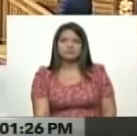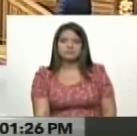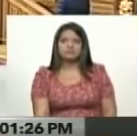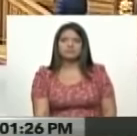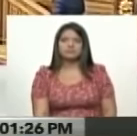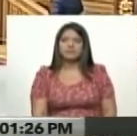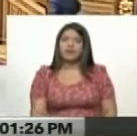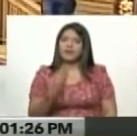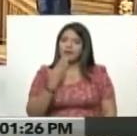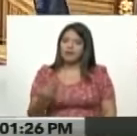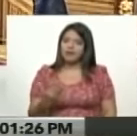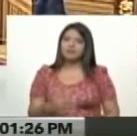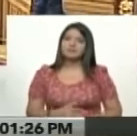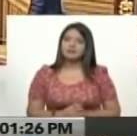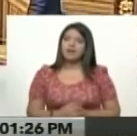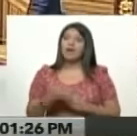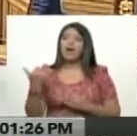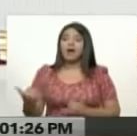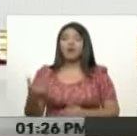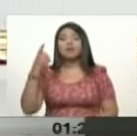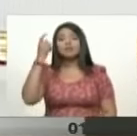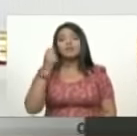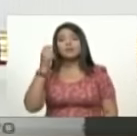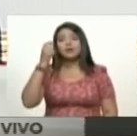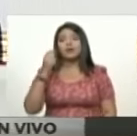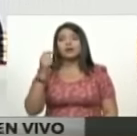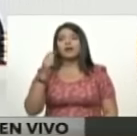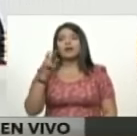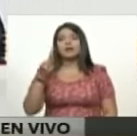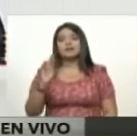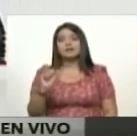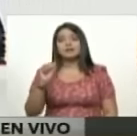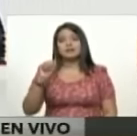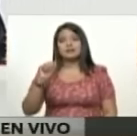Gracias, ciudadano diputado. Tiene la palabra el diputado Saúl Ortega.